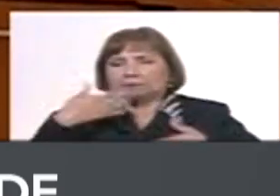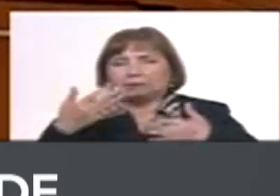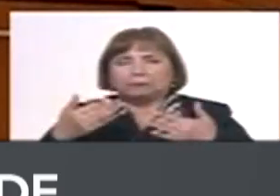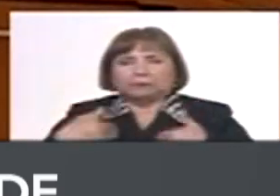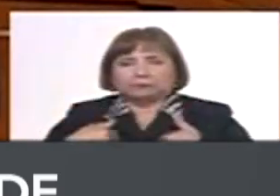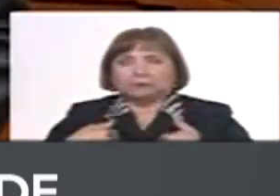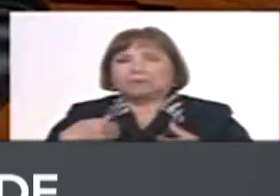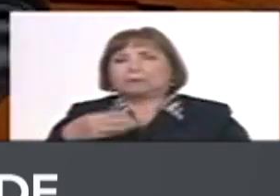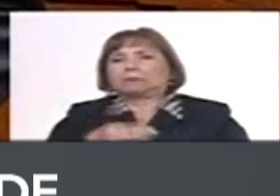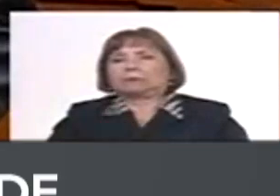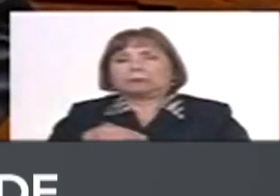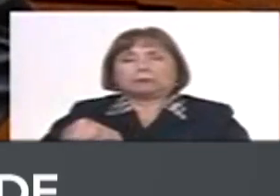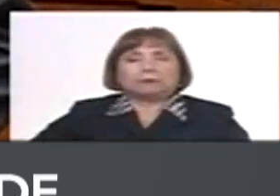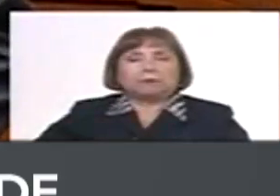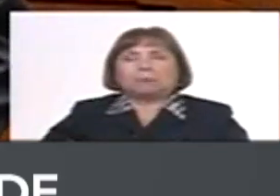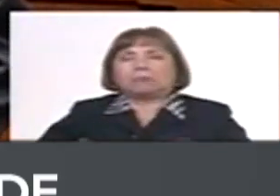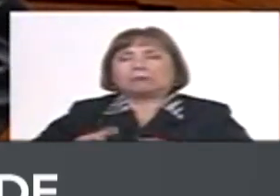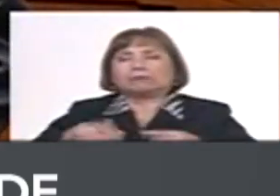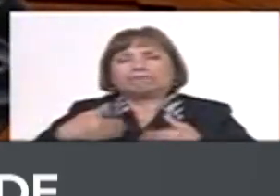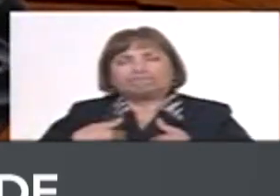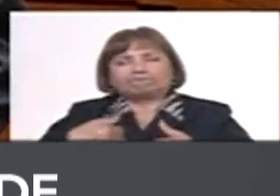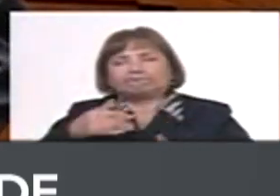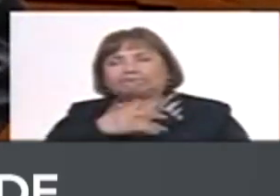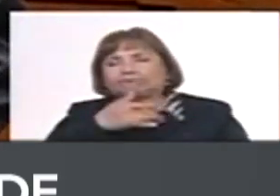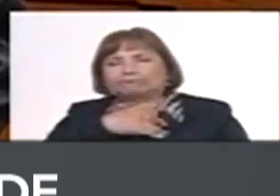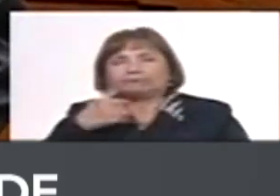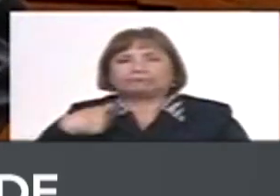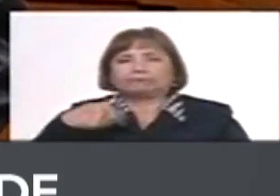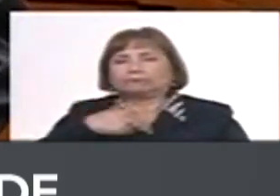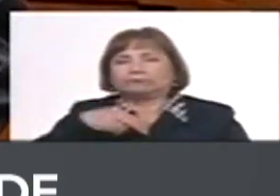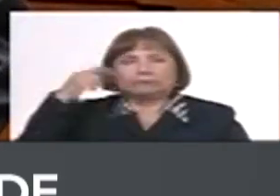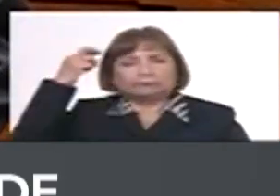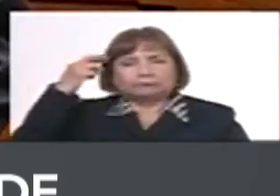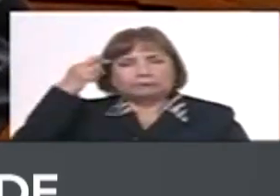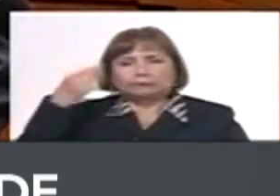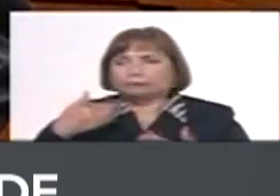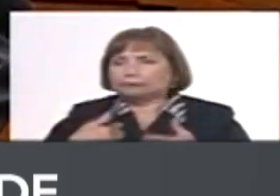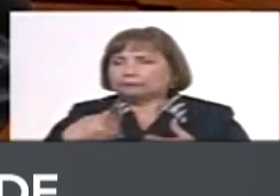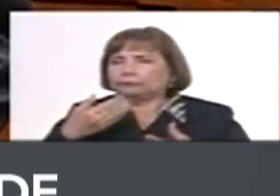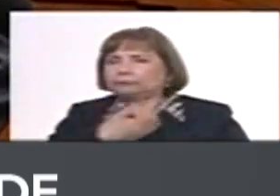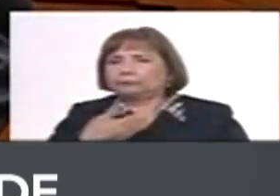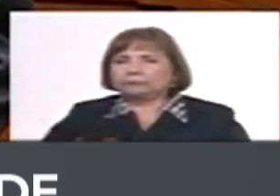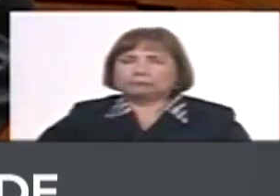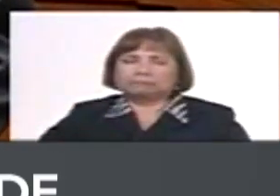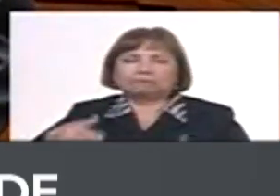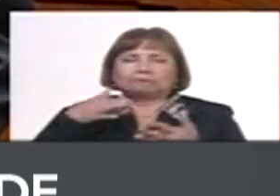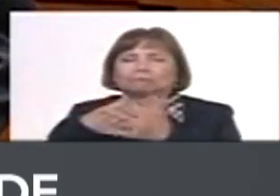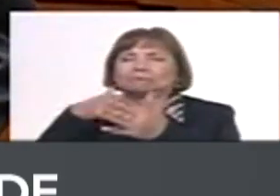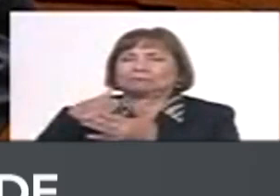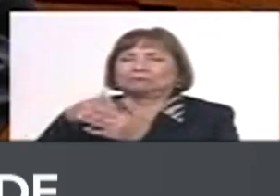el Ejecutivo cuando percibimos que nuestra política general de gobierno se